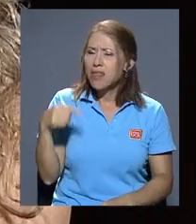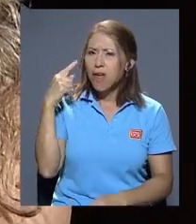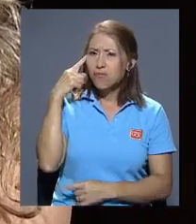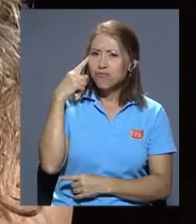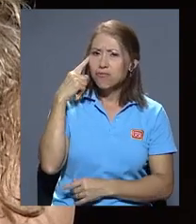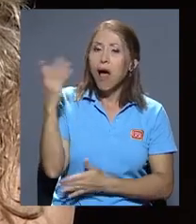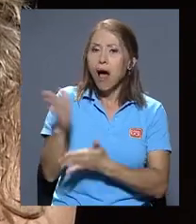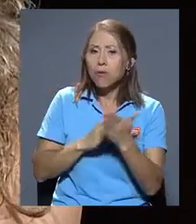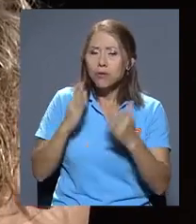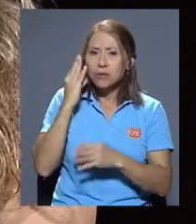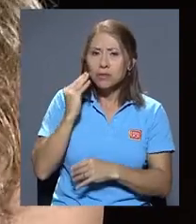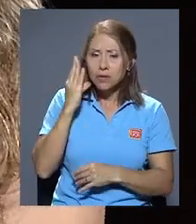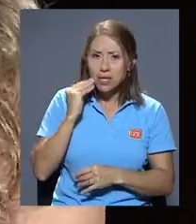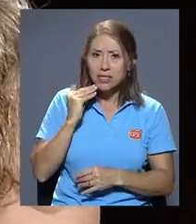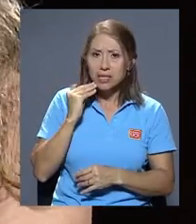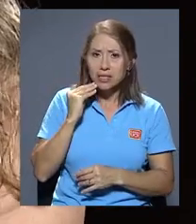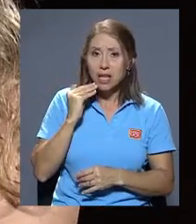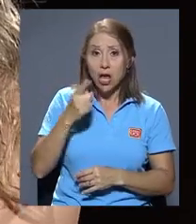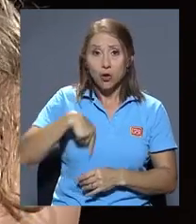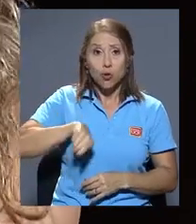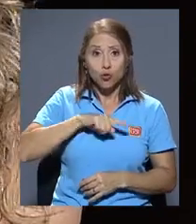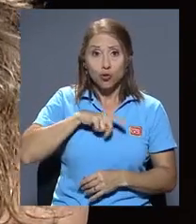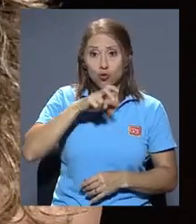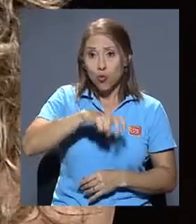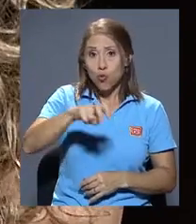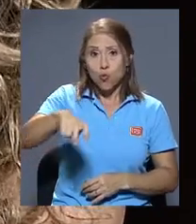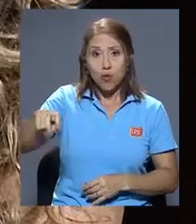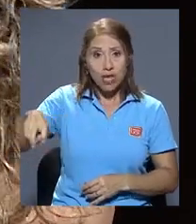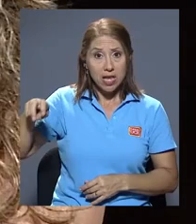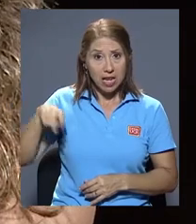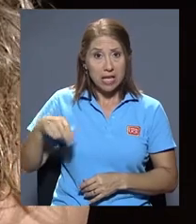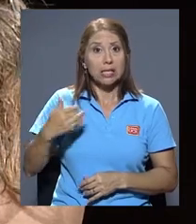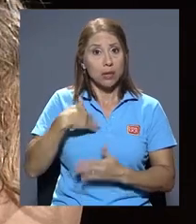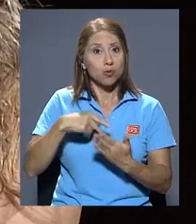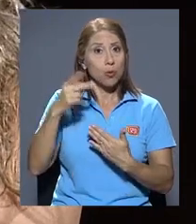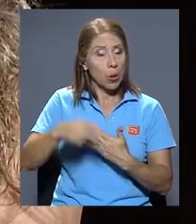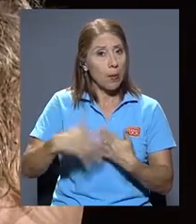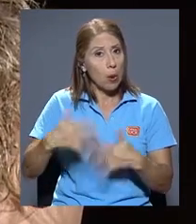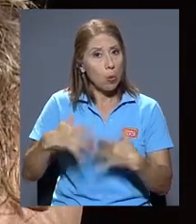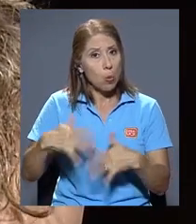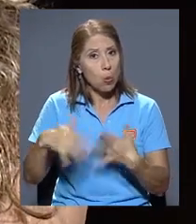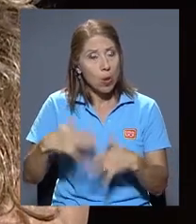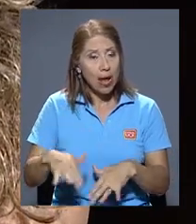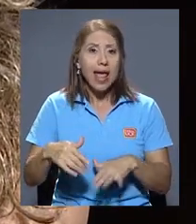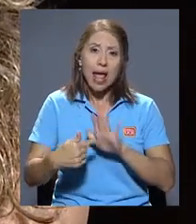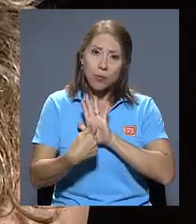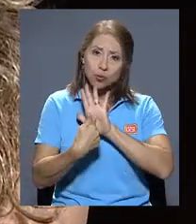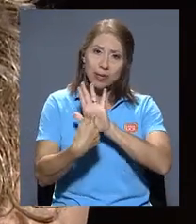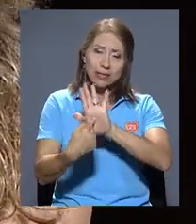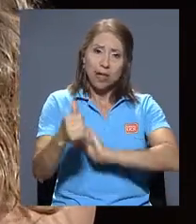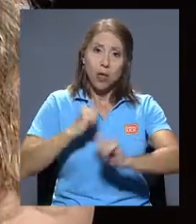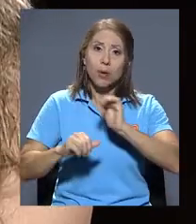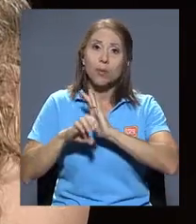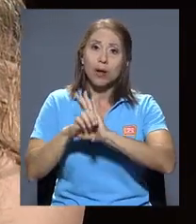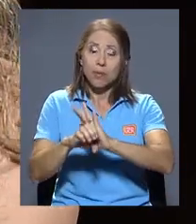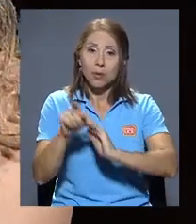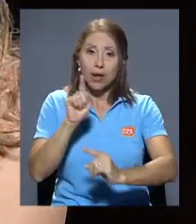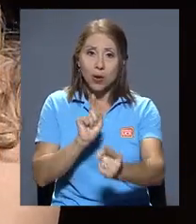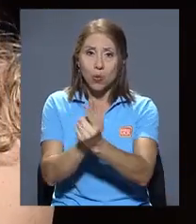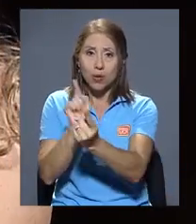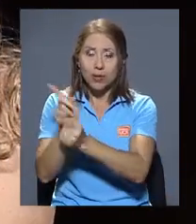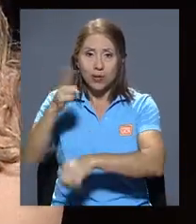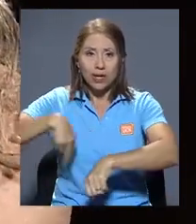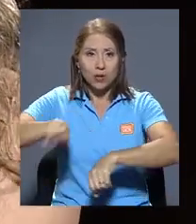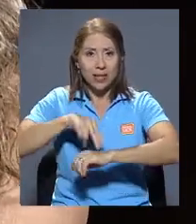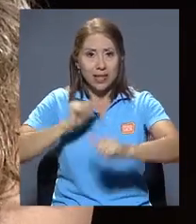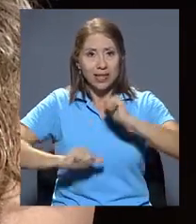tenido algunas experiencias, digamos, de giras. Nosotros tenemos un programa de giras bastante intenso. Hemos presentado obras, por ejemplo, en el Encuentro Nacional de